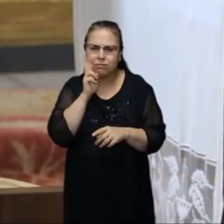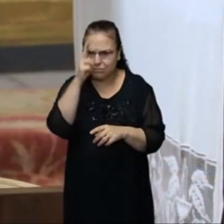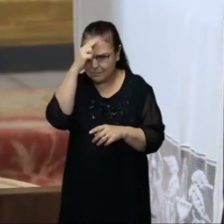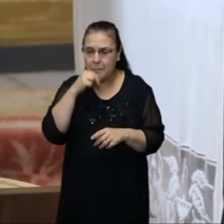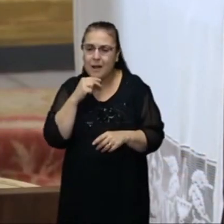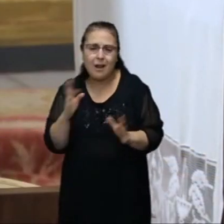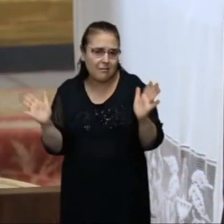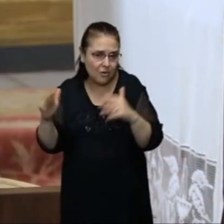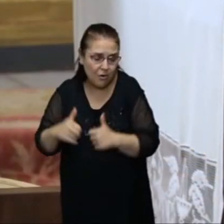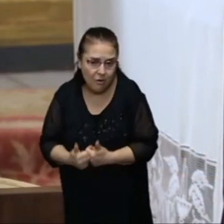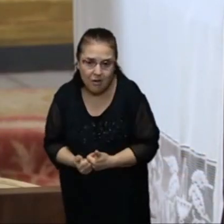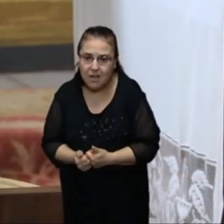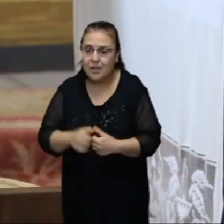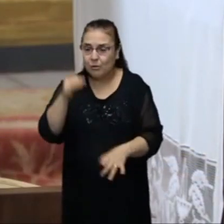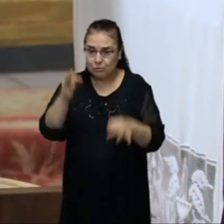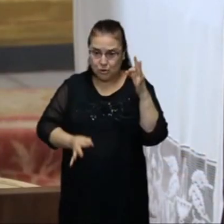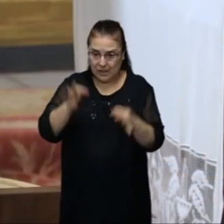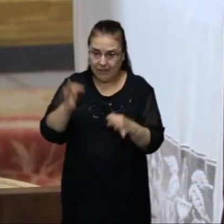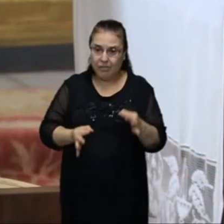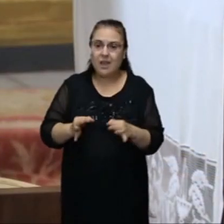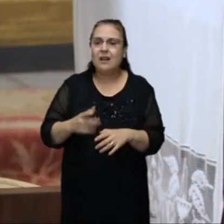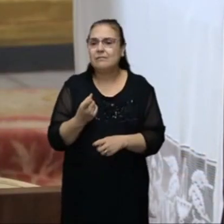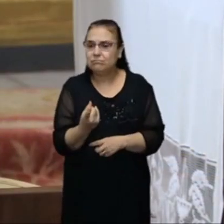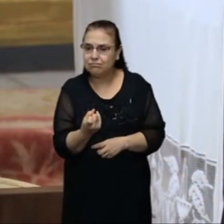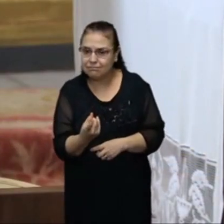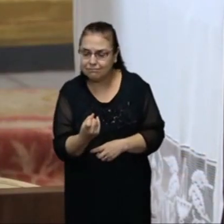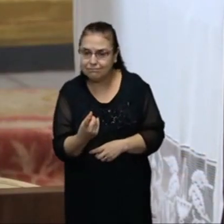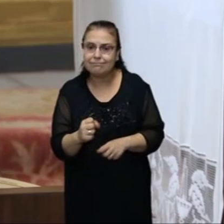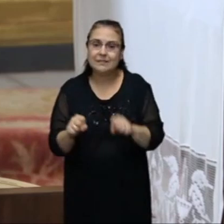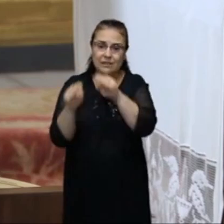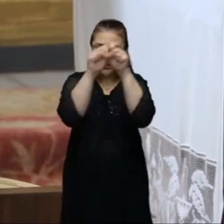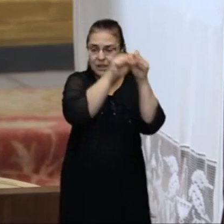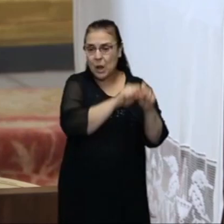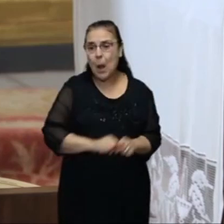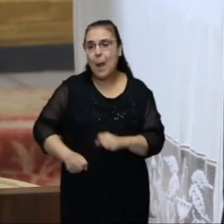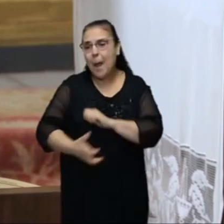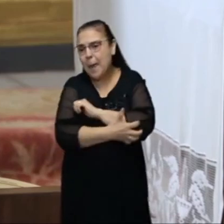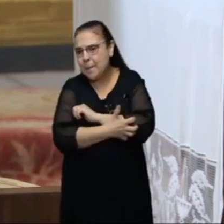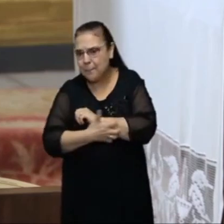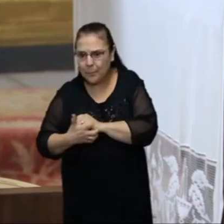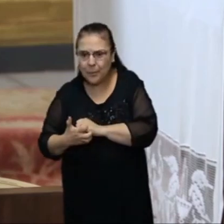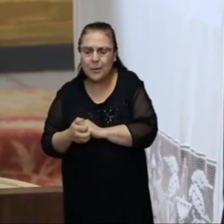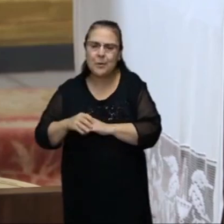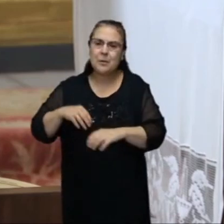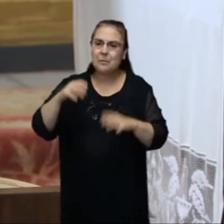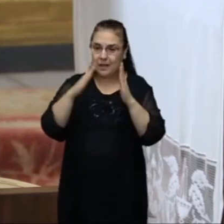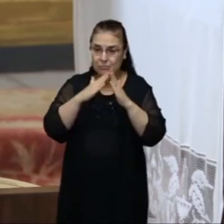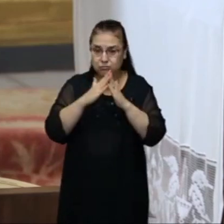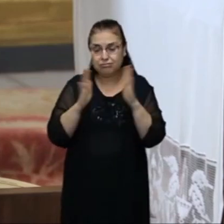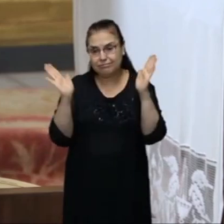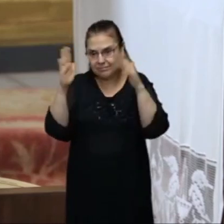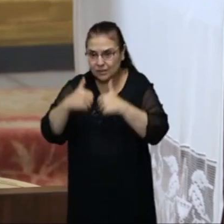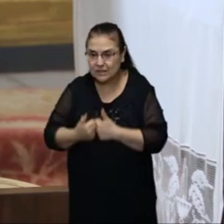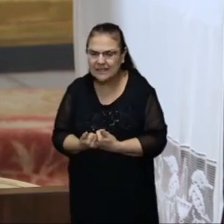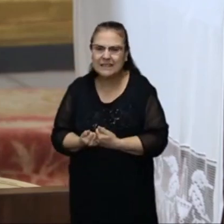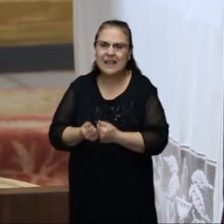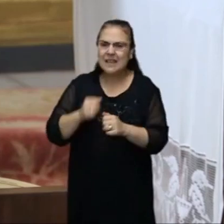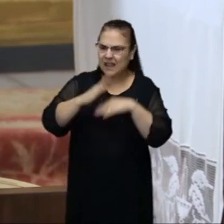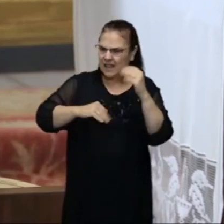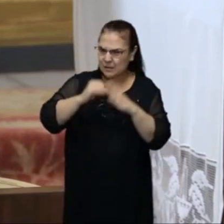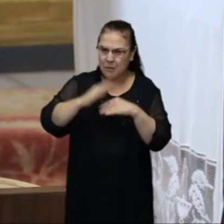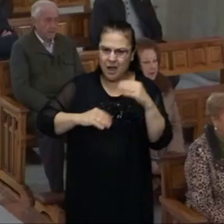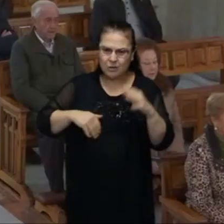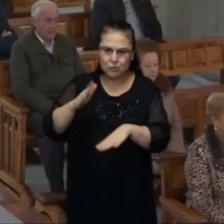justicia al humilde y al necesitado. Defended al pobre y al indigente, sacándolos de las manos del